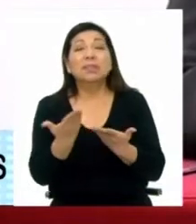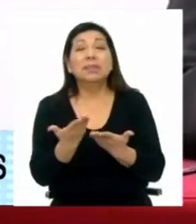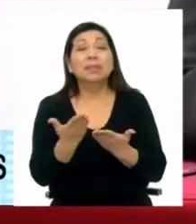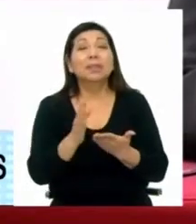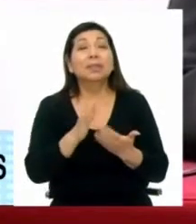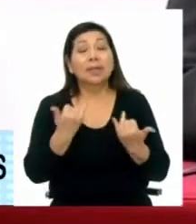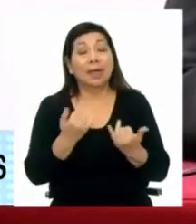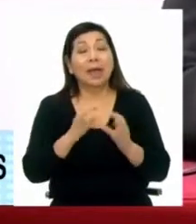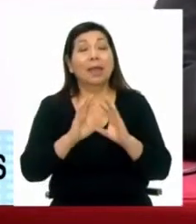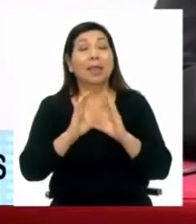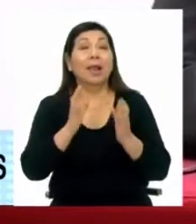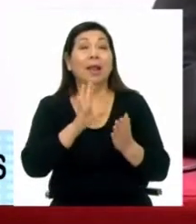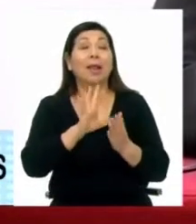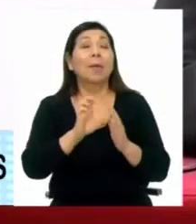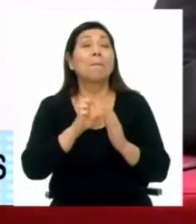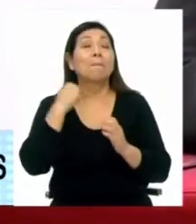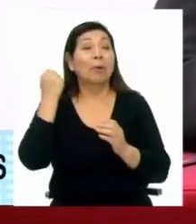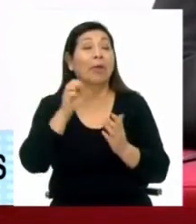desde el Ejecutivo.